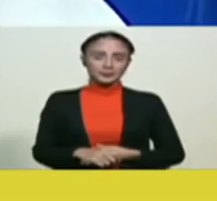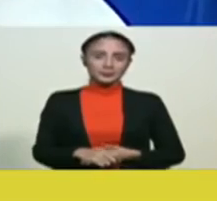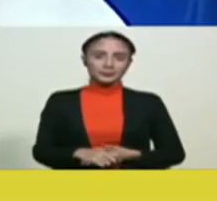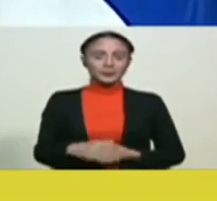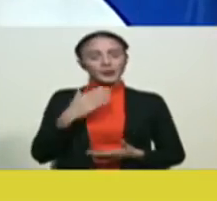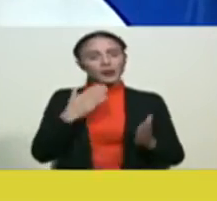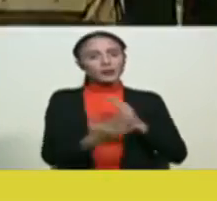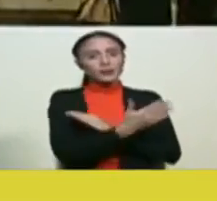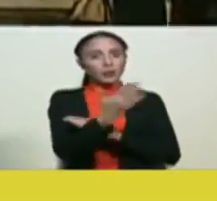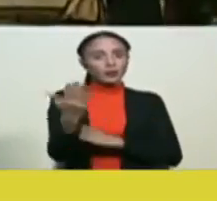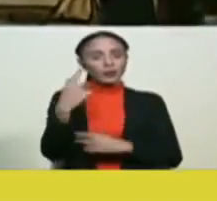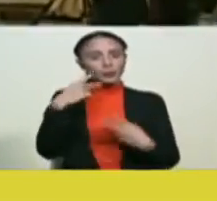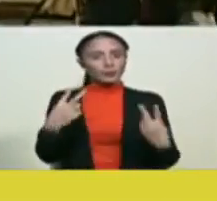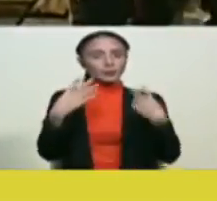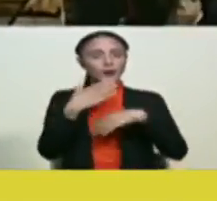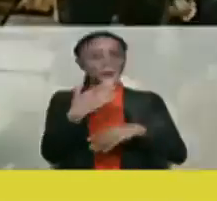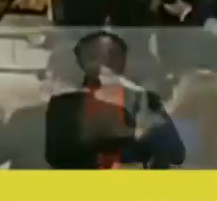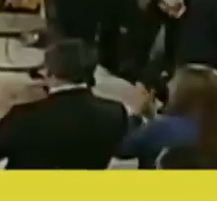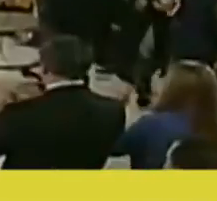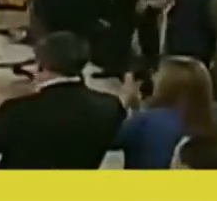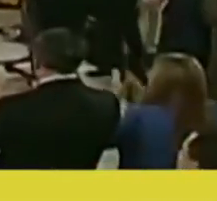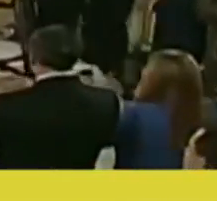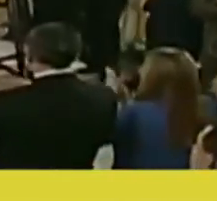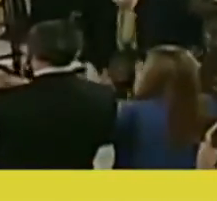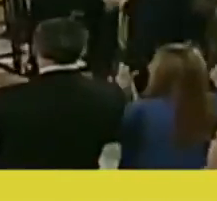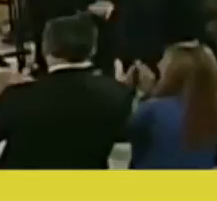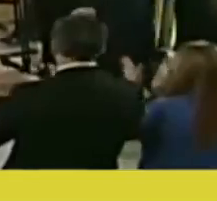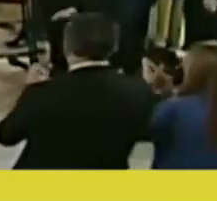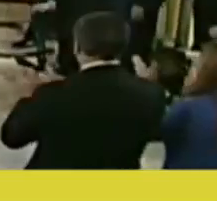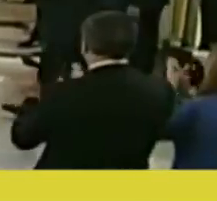gracias venezuela tras el camarada